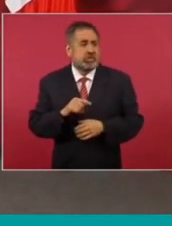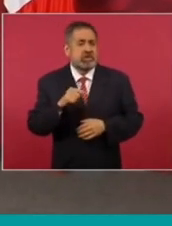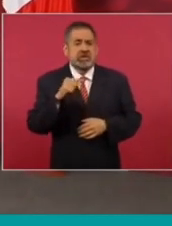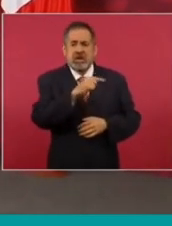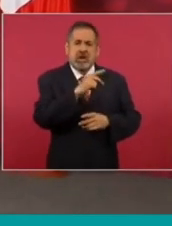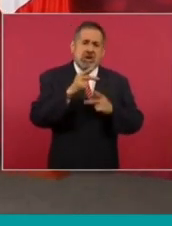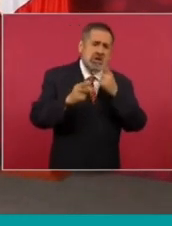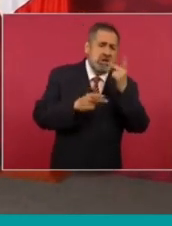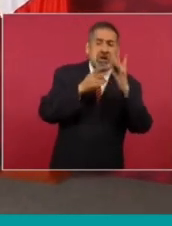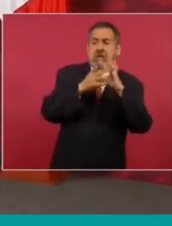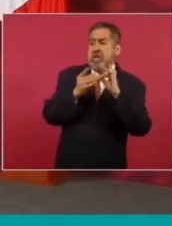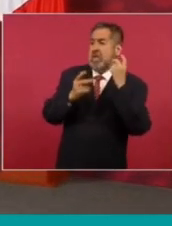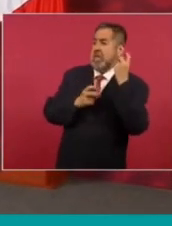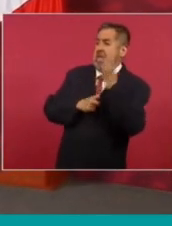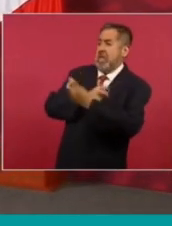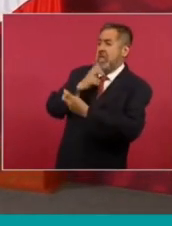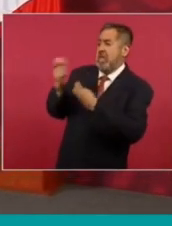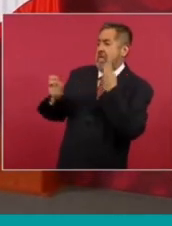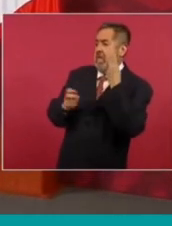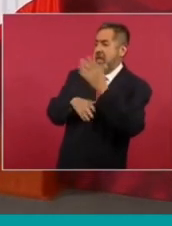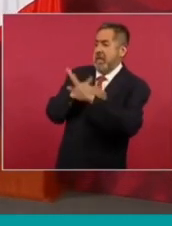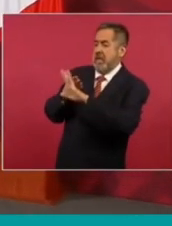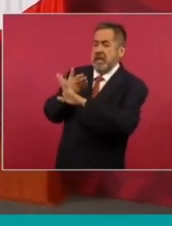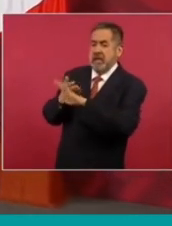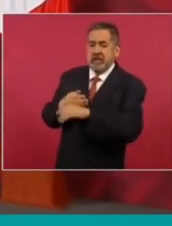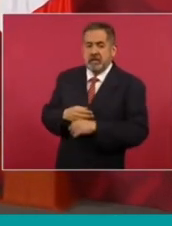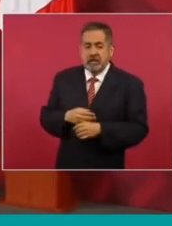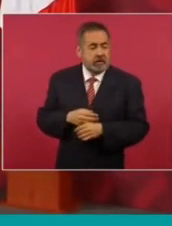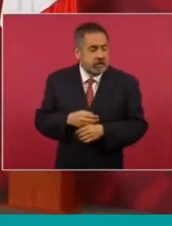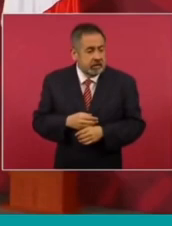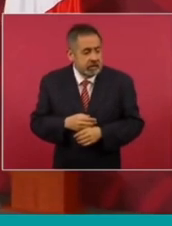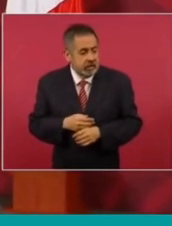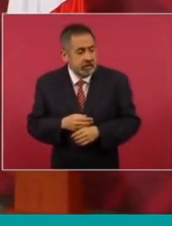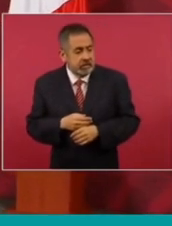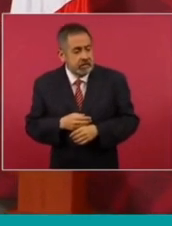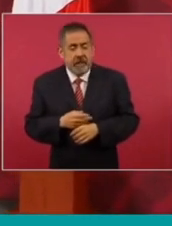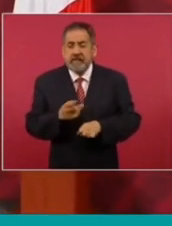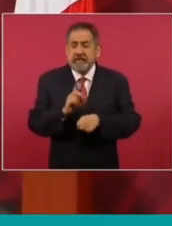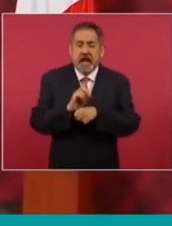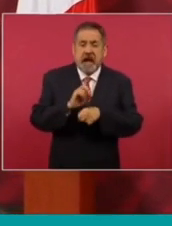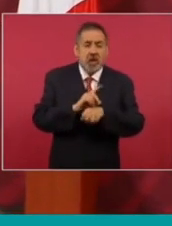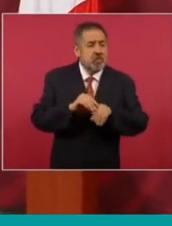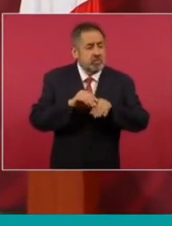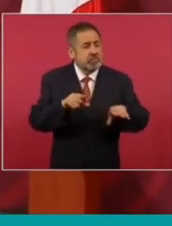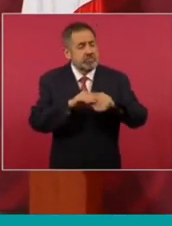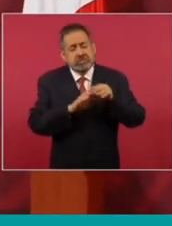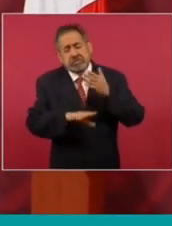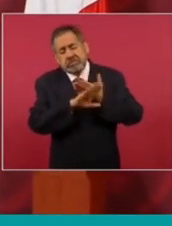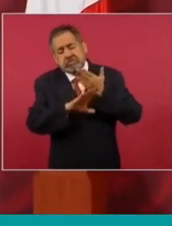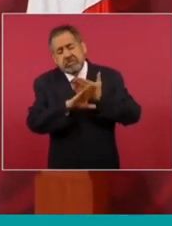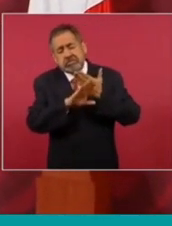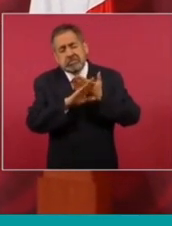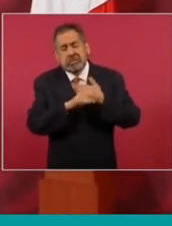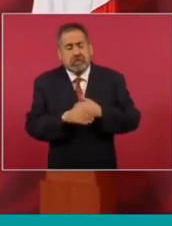gritando y gritando y gritando día y noche en los medios de información.